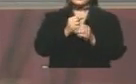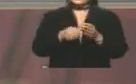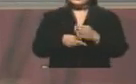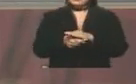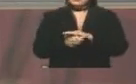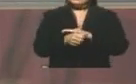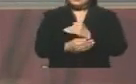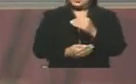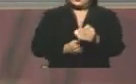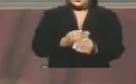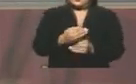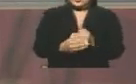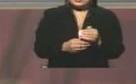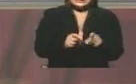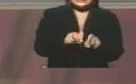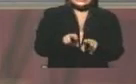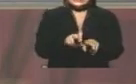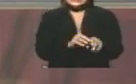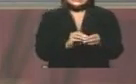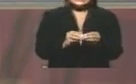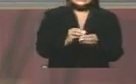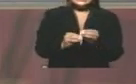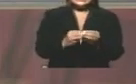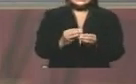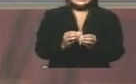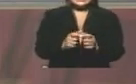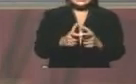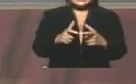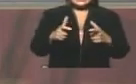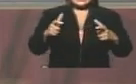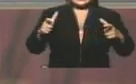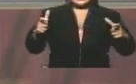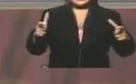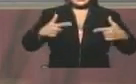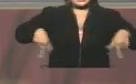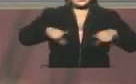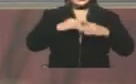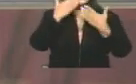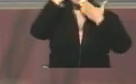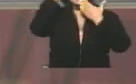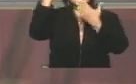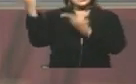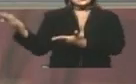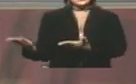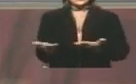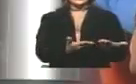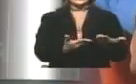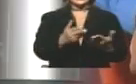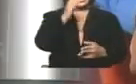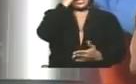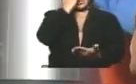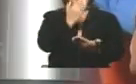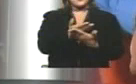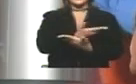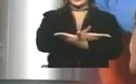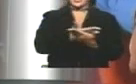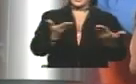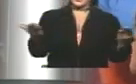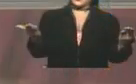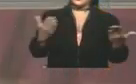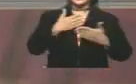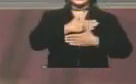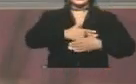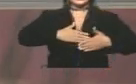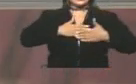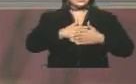hormiguitas, pero que esperamos que se replique, así como lo intentamos mostrar desde este modesto espacio. Gracias por venir, Oscar. Siempre a la orden, un placer estar contigo. Un